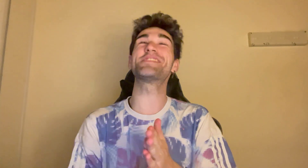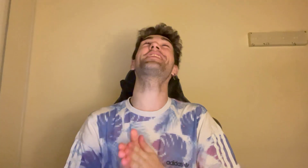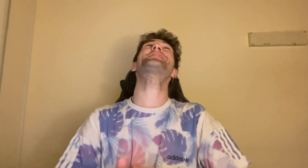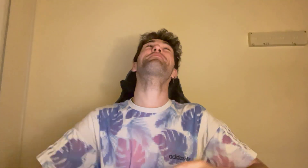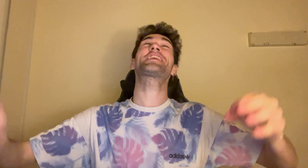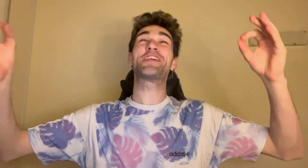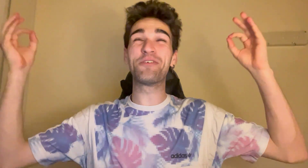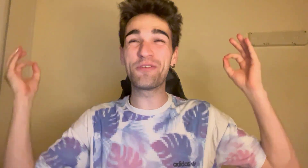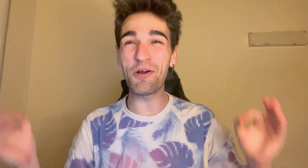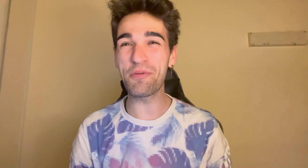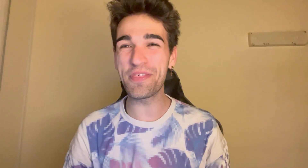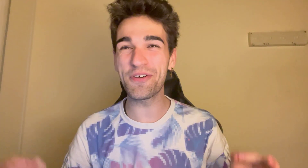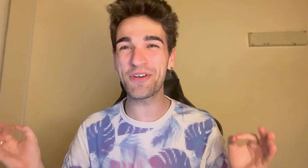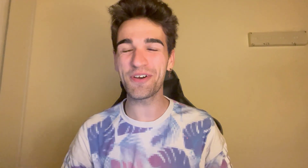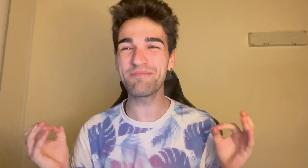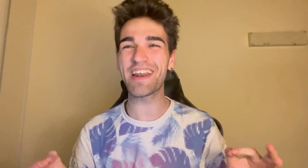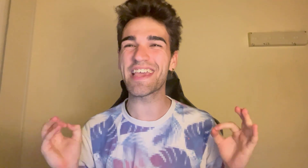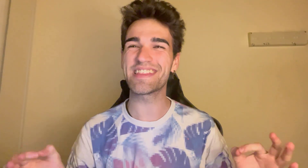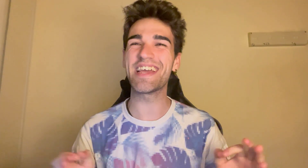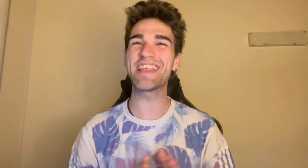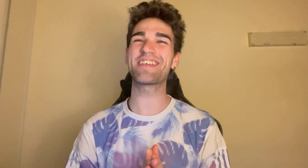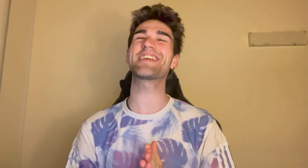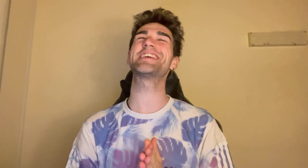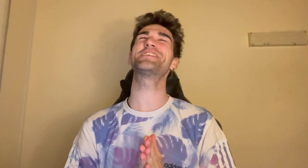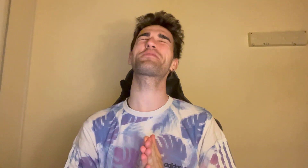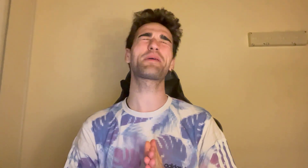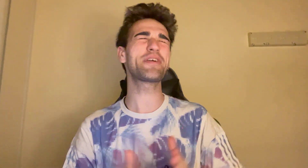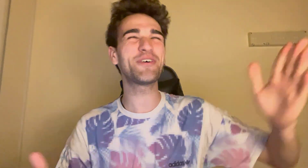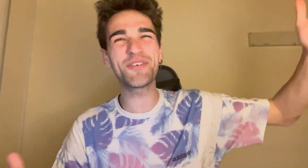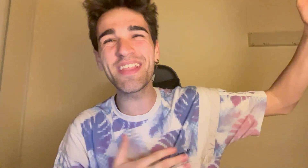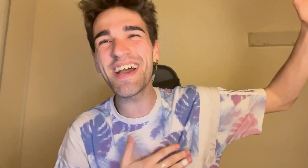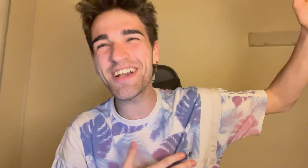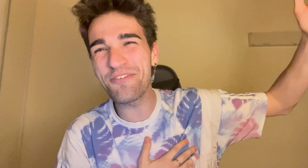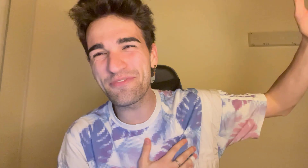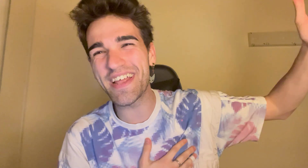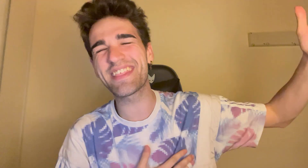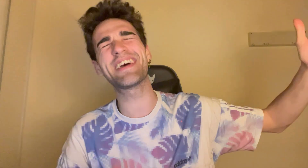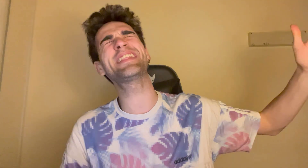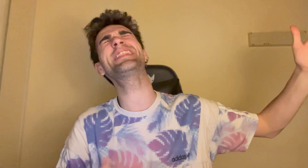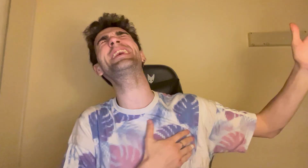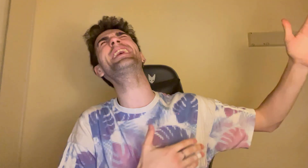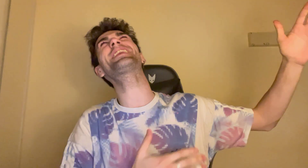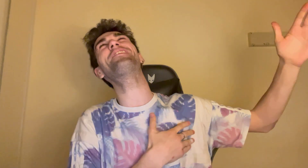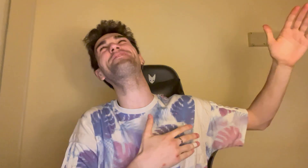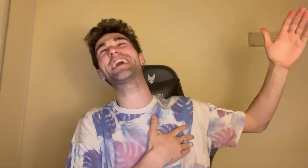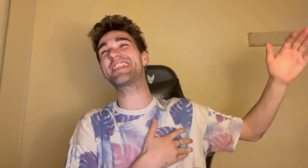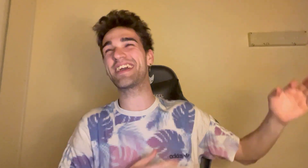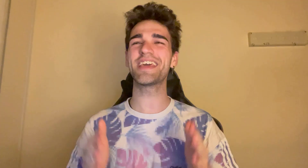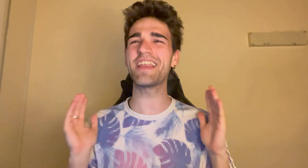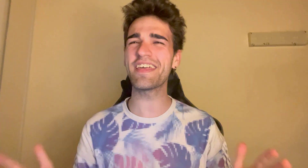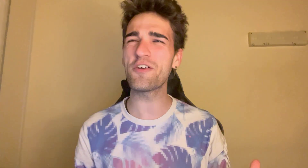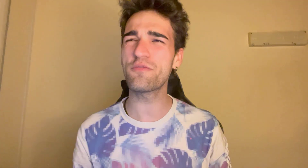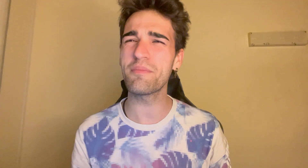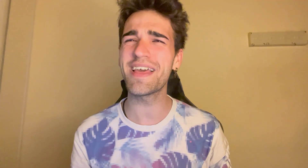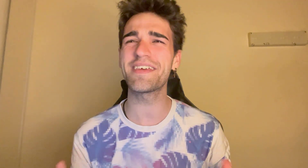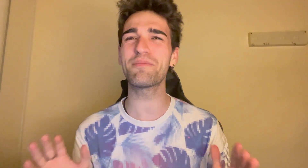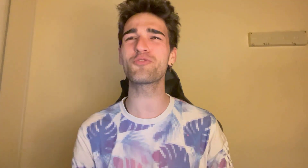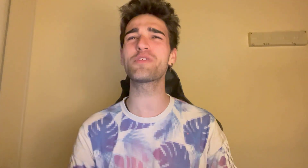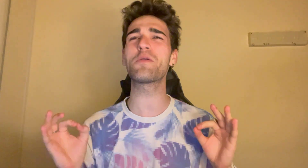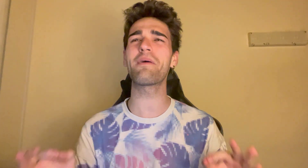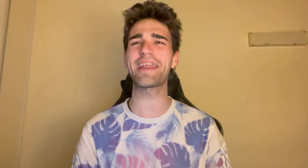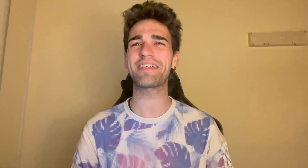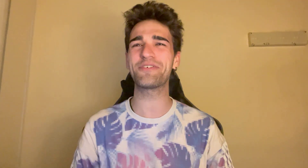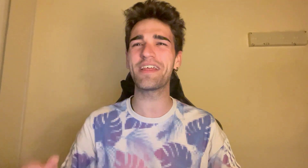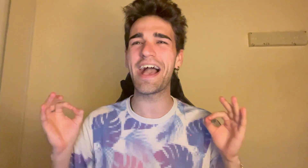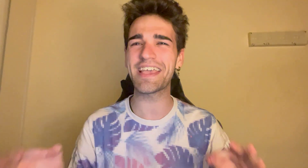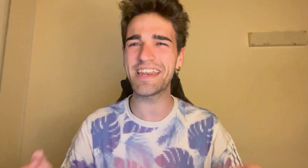¡Hey! ¿Qué pasa, chavales? Estamos aquí en un nuevo vídeo con Mark Style. Ya sabéis, gente, vuestro amigo da confianza, da confianza. Y en el día de hoy, familia, tenemos